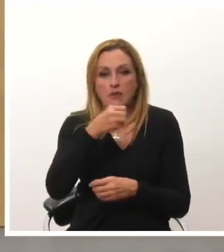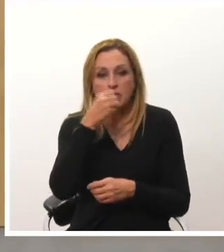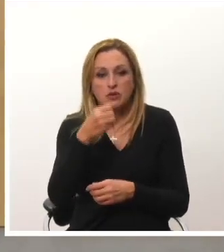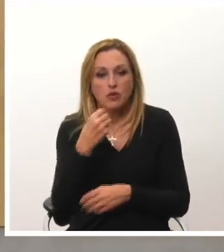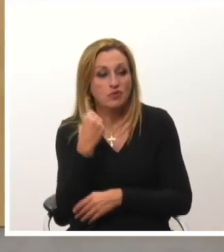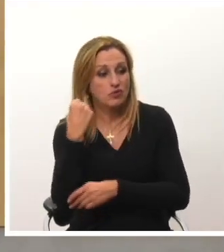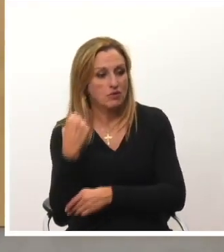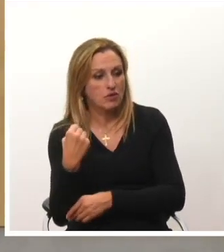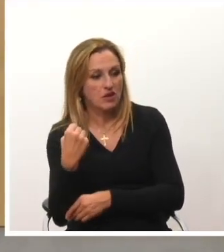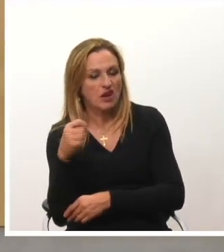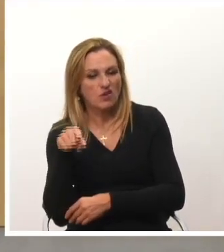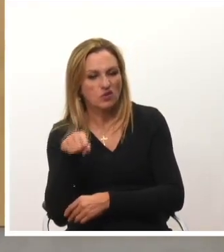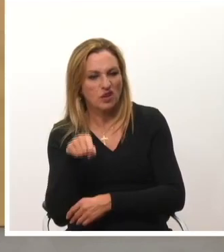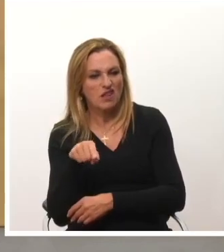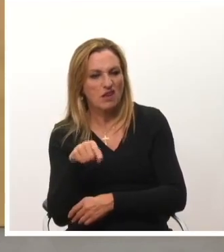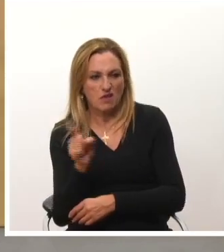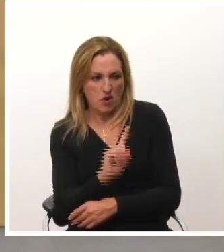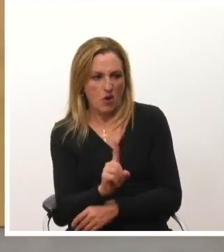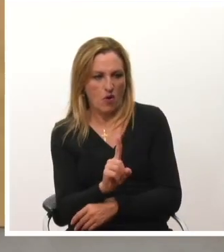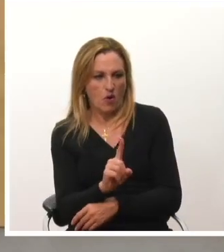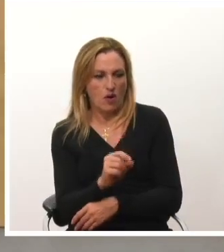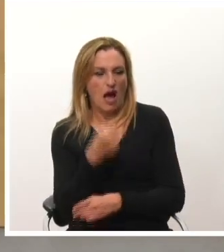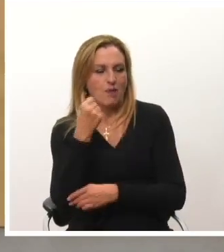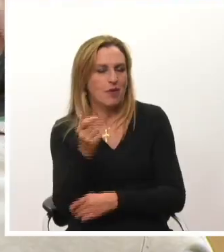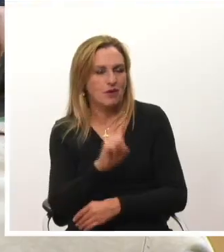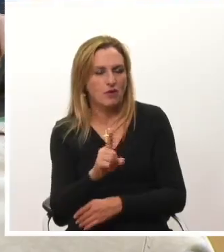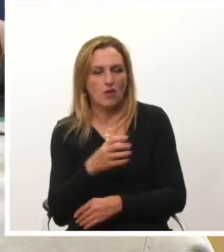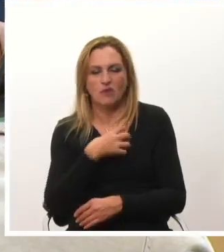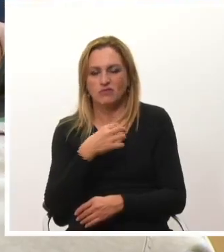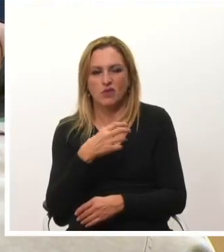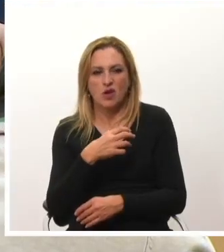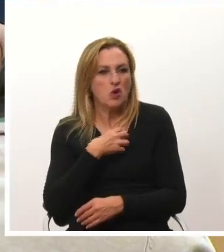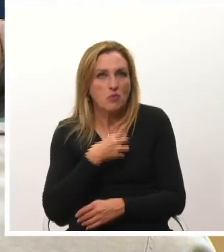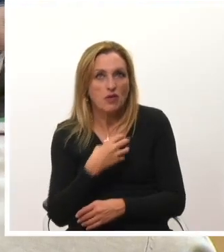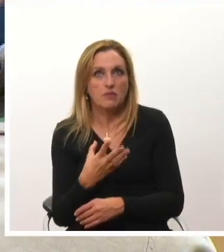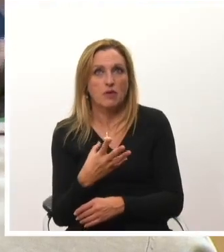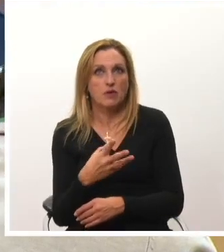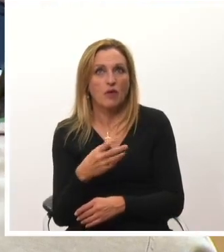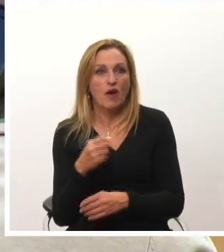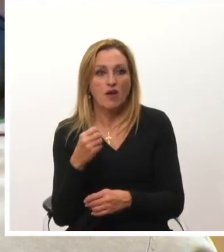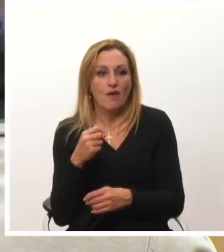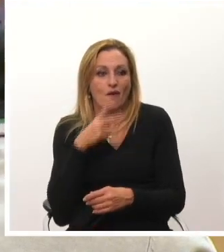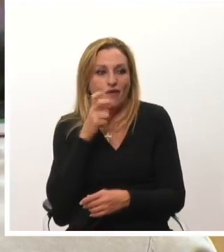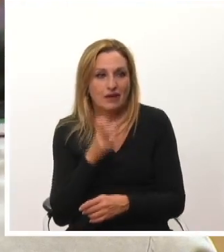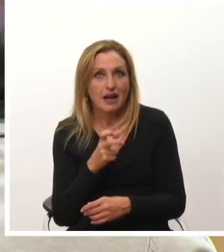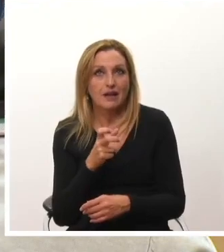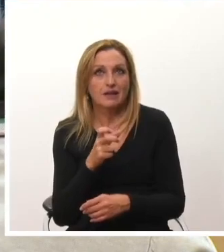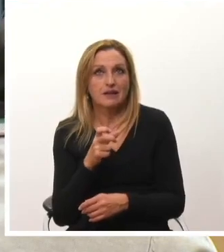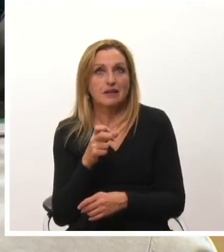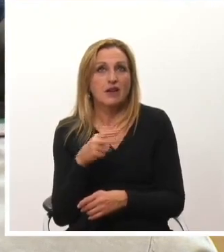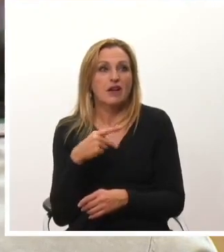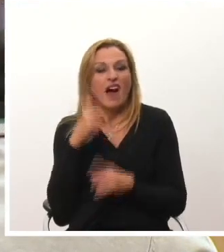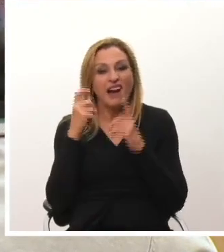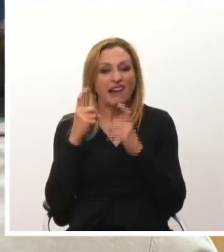en ustedes con ustedes no podemos apoyar ya lo intentamos una vez y fue un desastre y fueron si no me hagas gestitos así